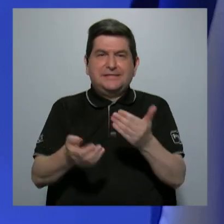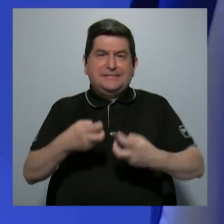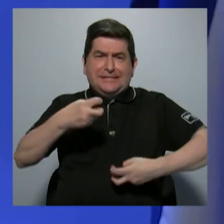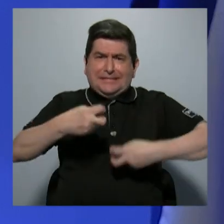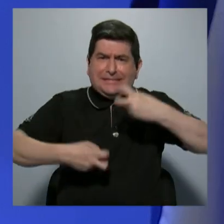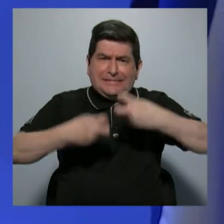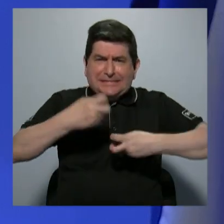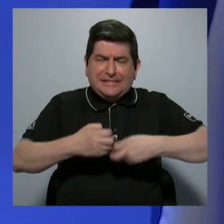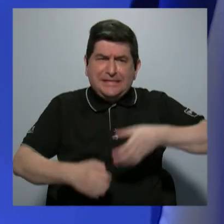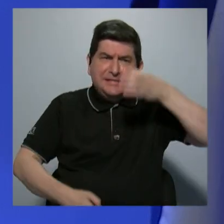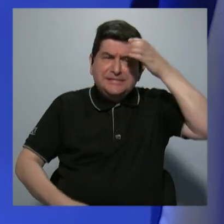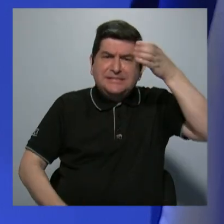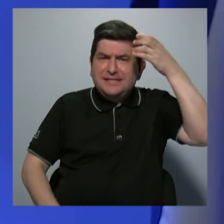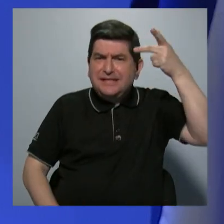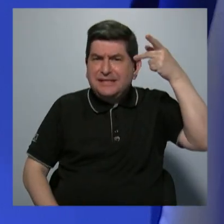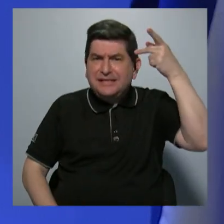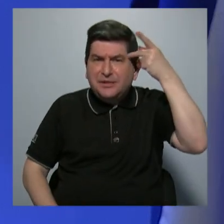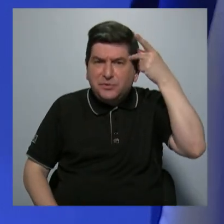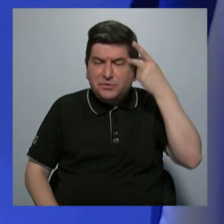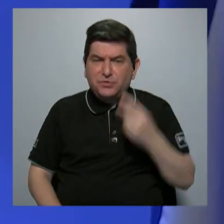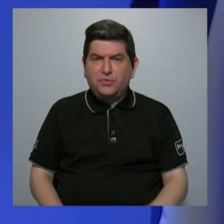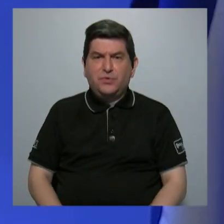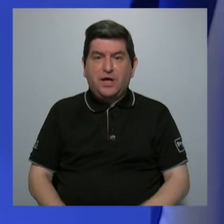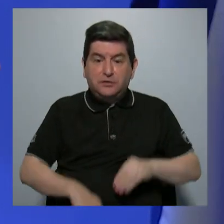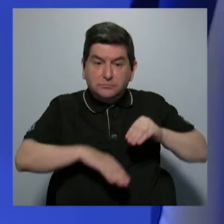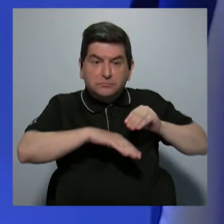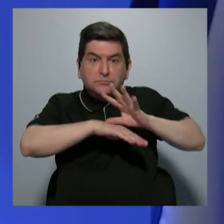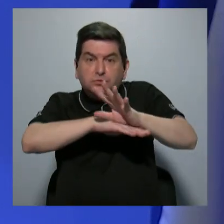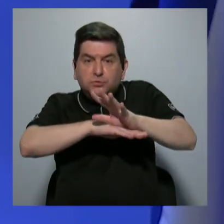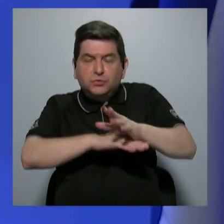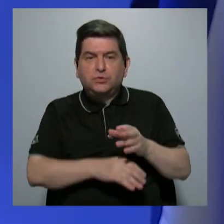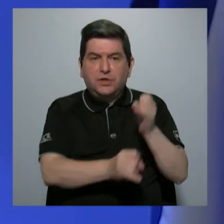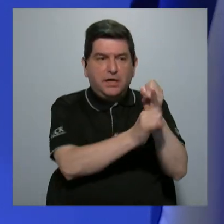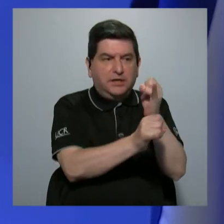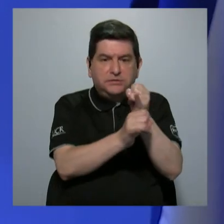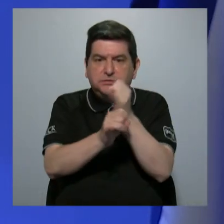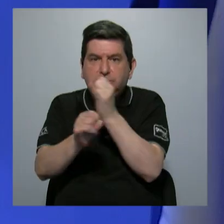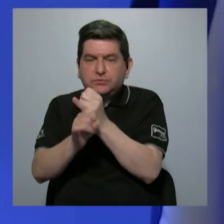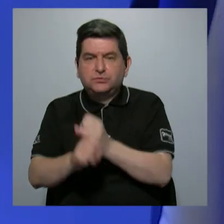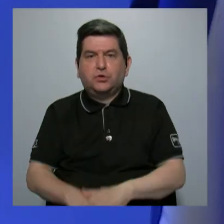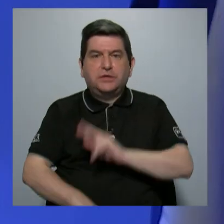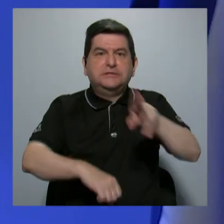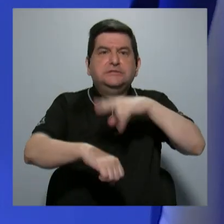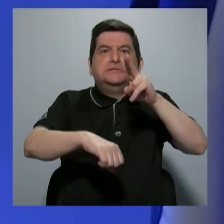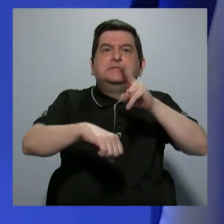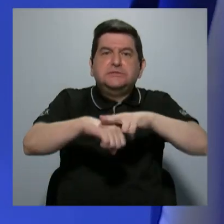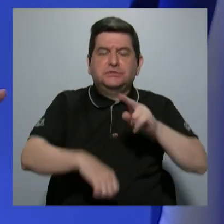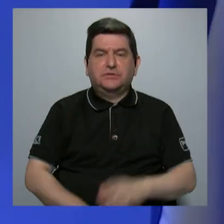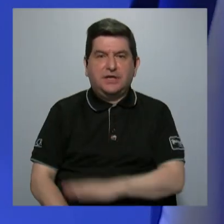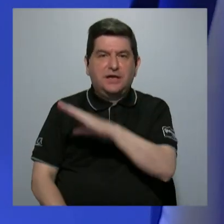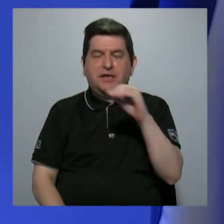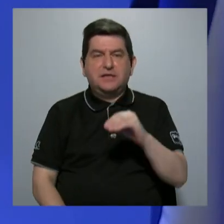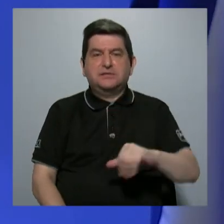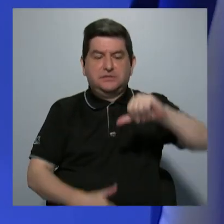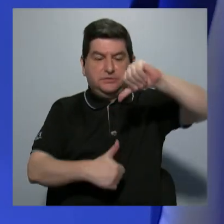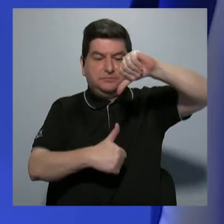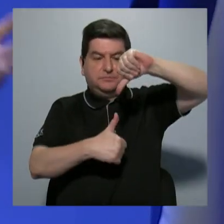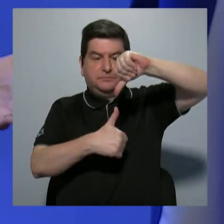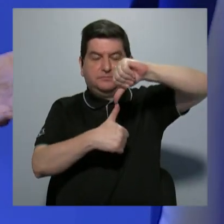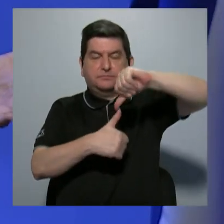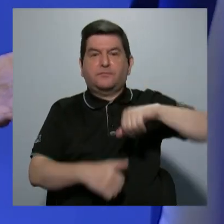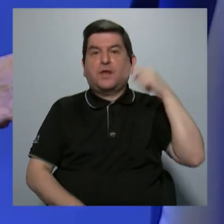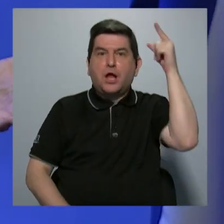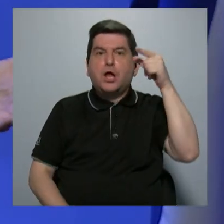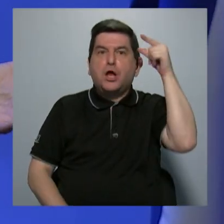crisis de cultura política que parece atravesarnos a nivel institucional, a nivel nacional, a nivel centroamericano y,